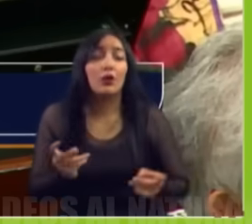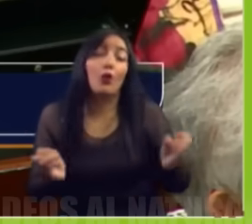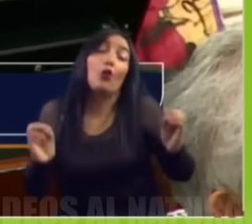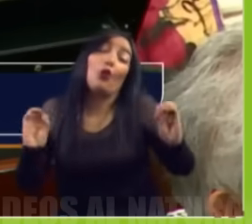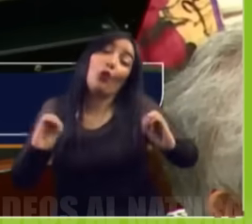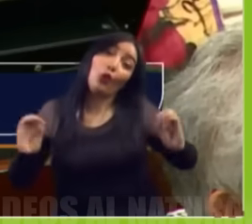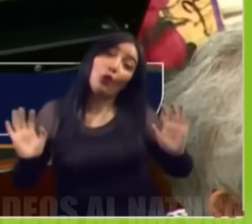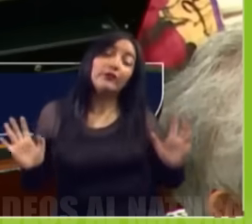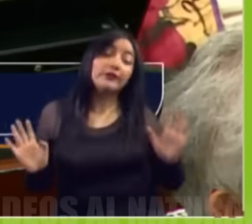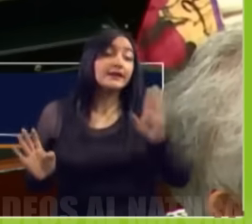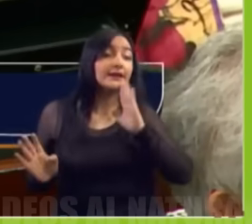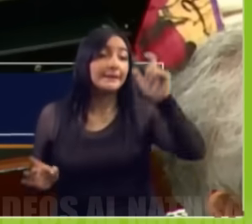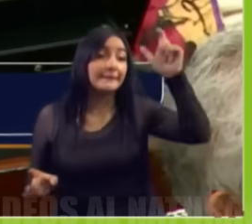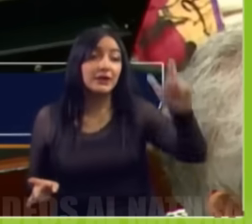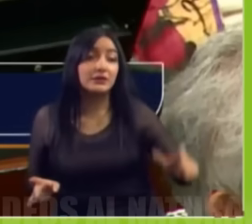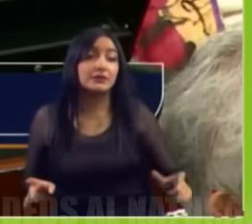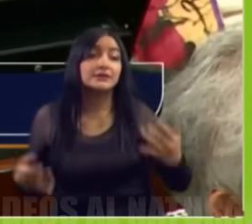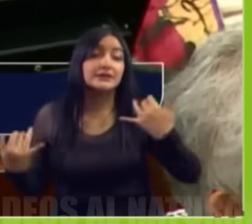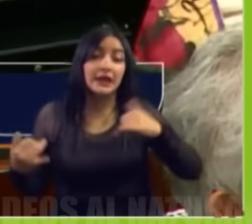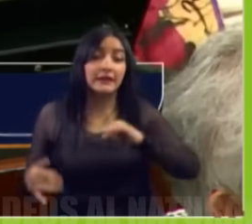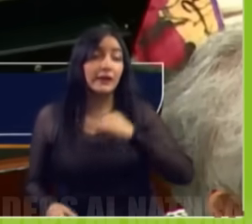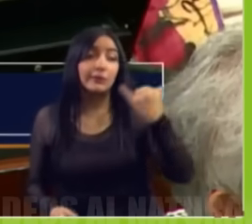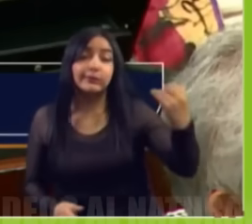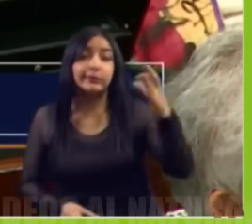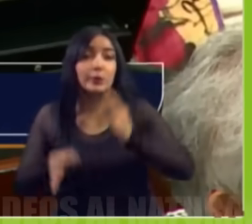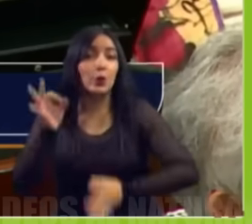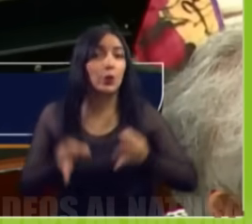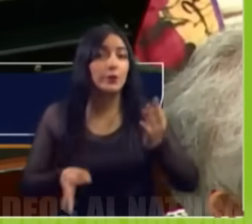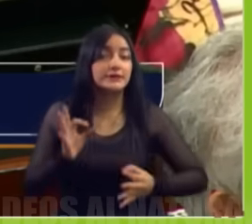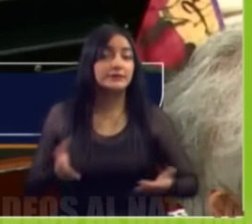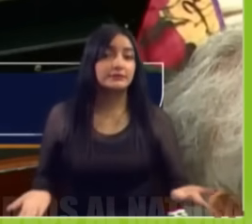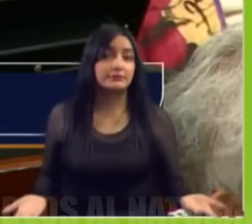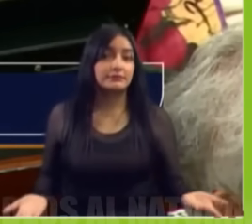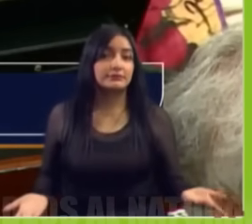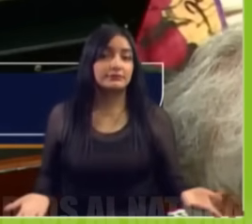que alguien tenga ya potestad de juez.